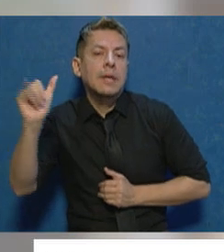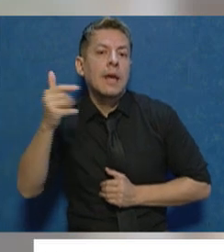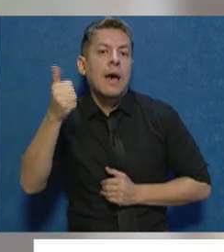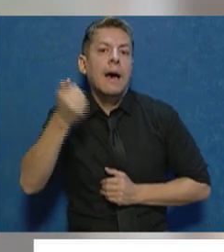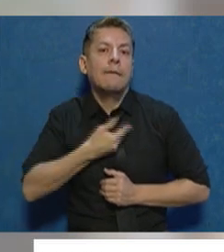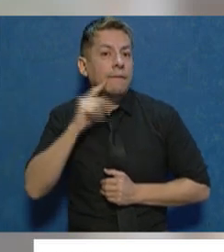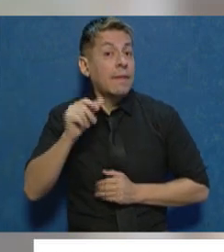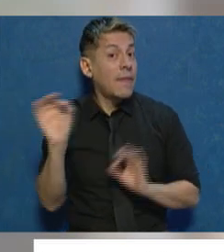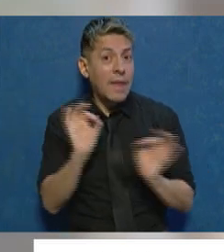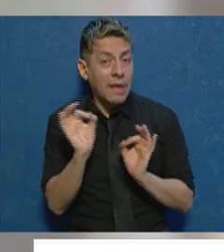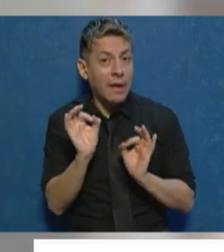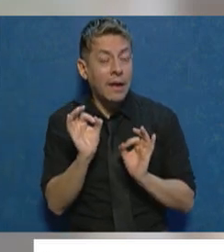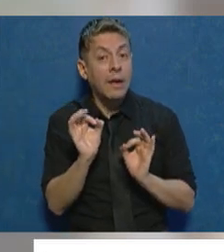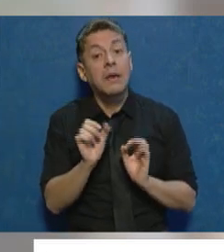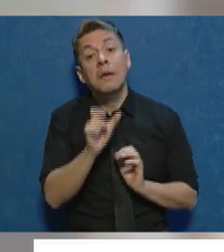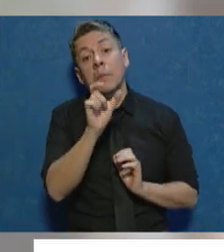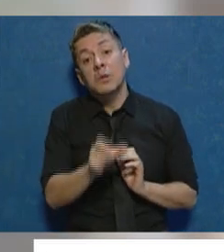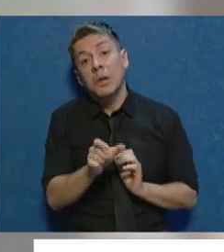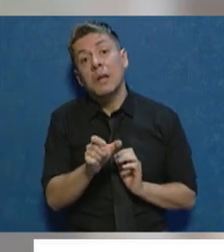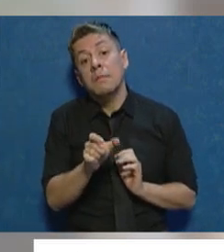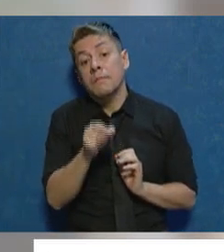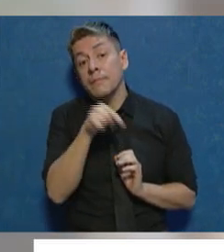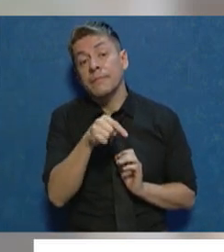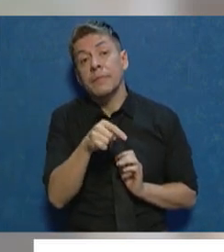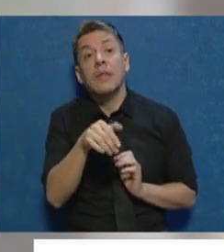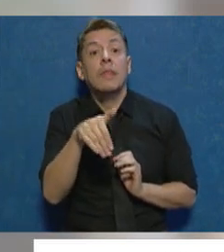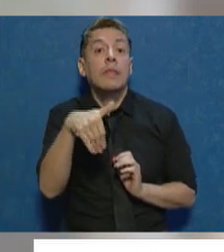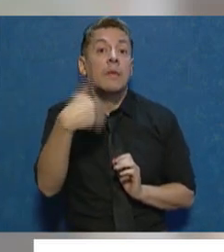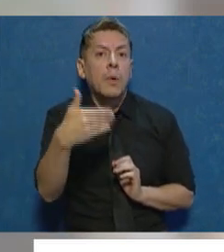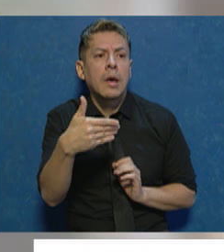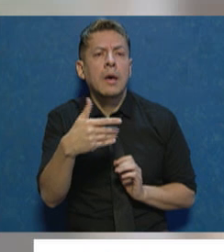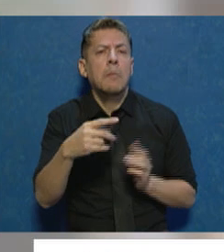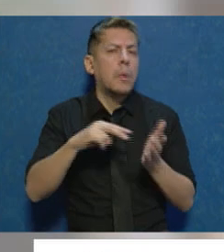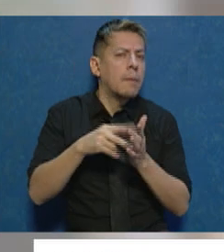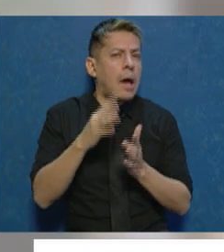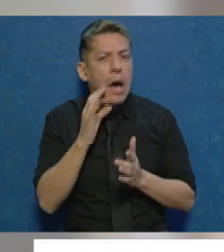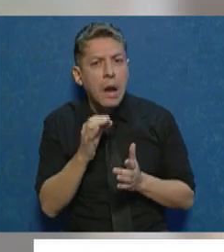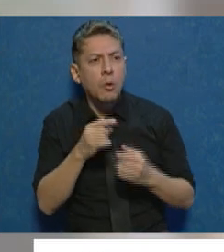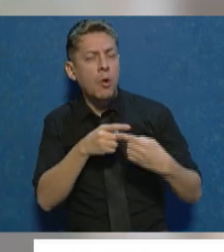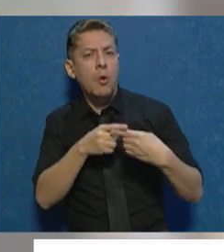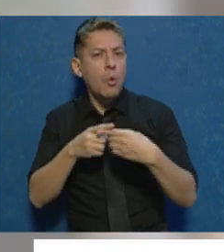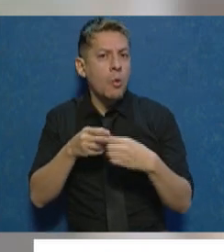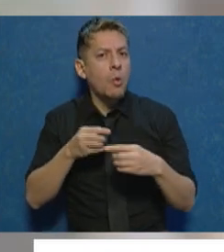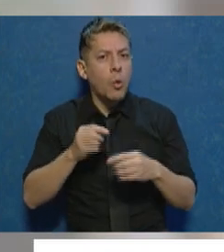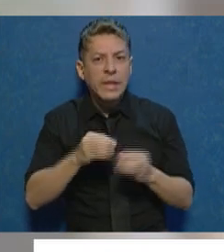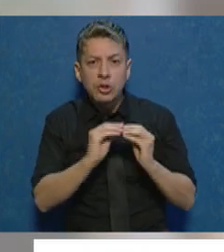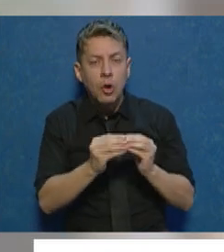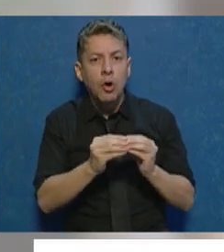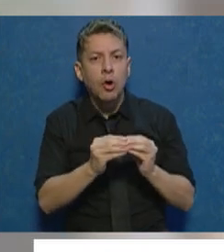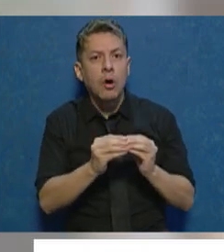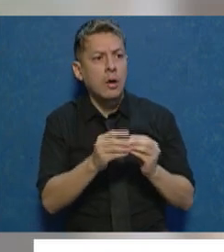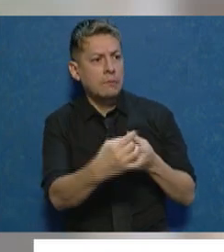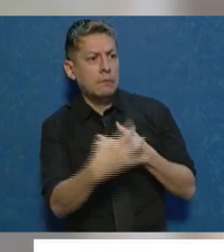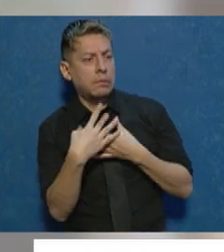la persona después, cuando tenga que llevar adelante algún tipo de juicio de desalojo, no lo va a poder hacer si